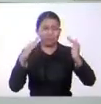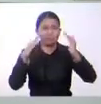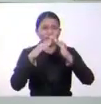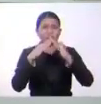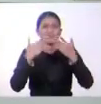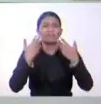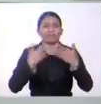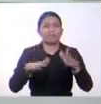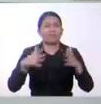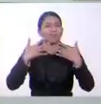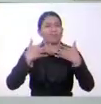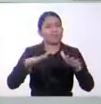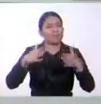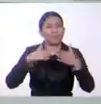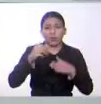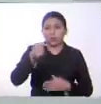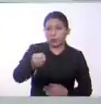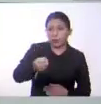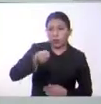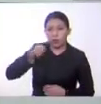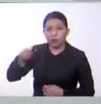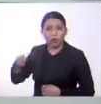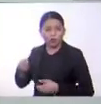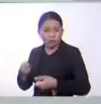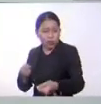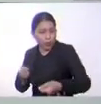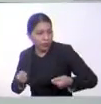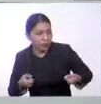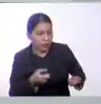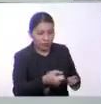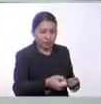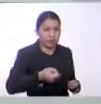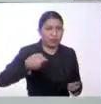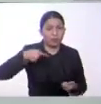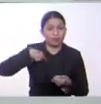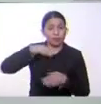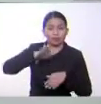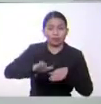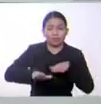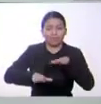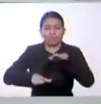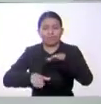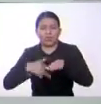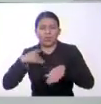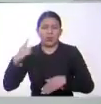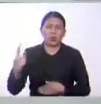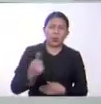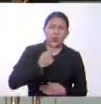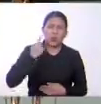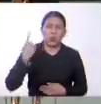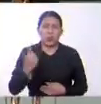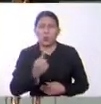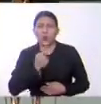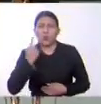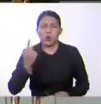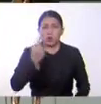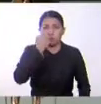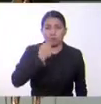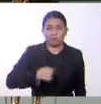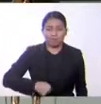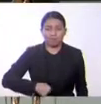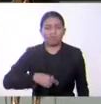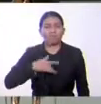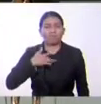puertas, donde mis pies cabalgan remolinos, donde mi ombligo siembra su cosecha, en tu